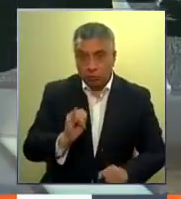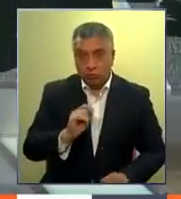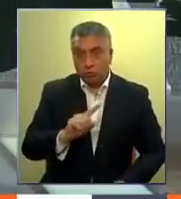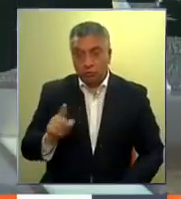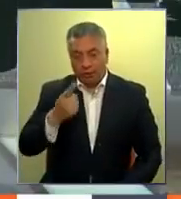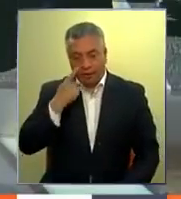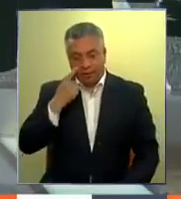13